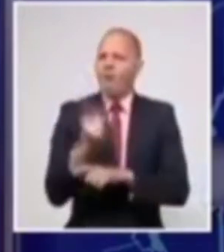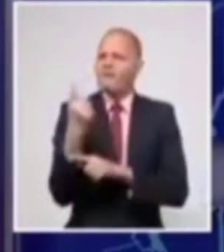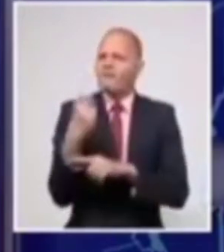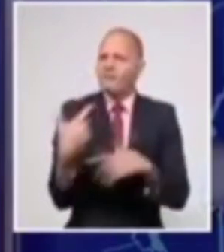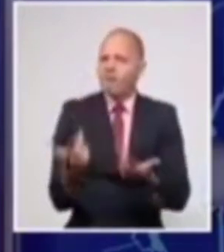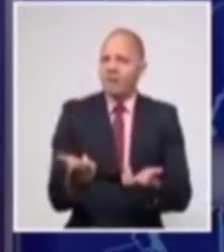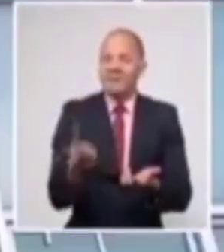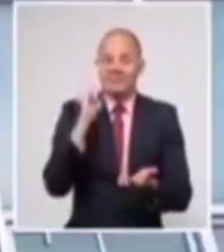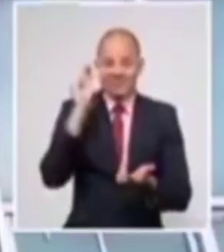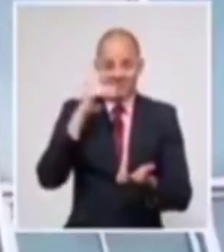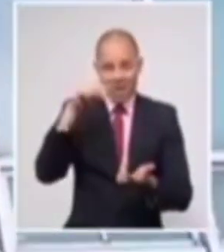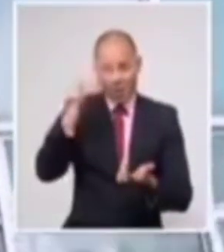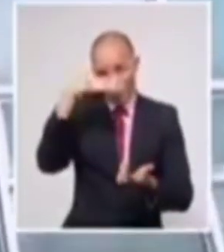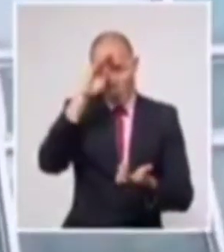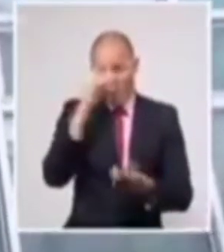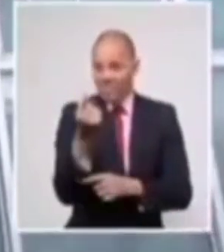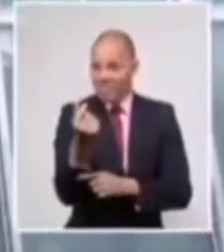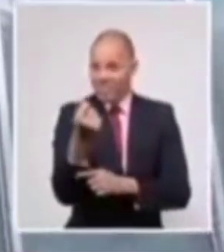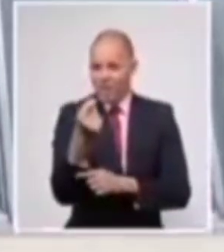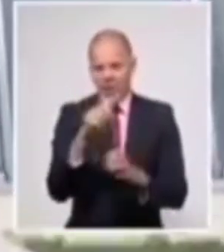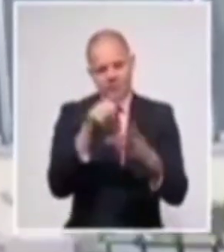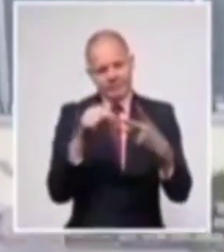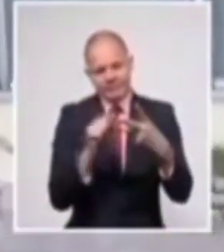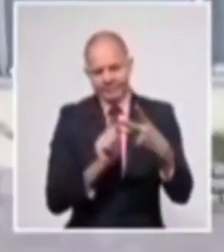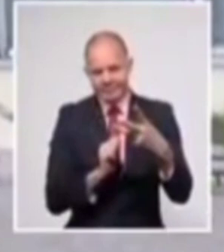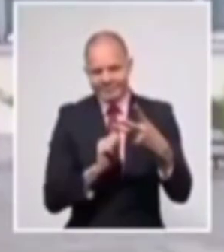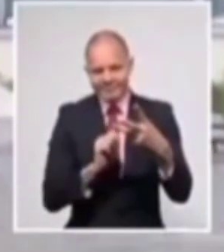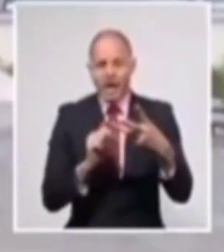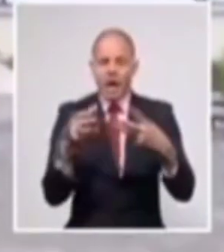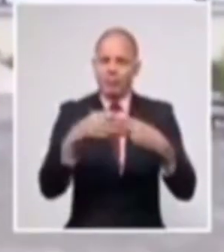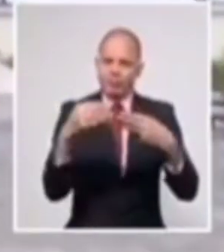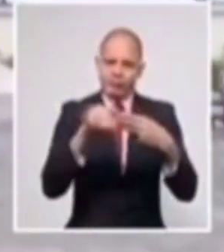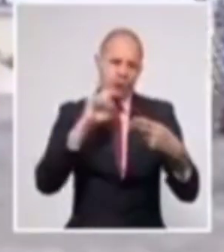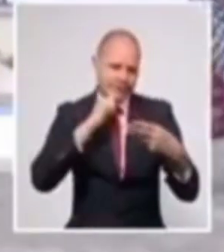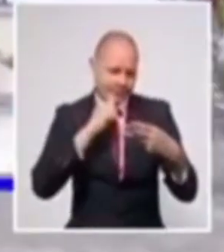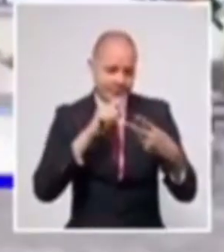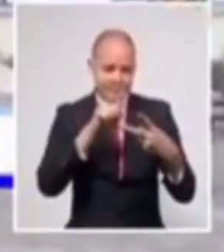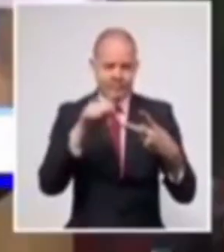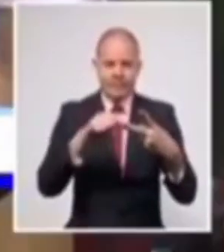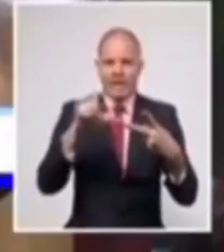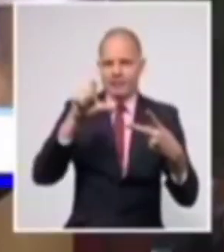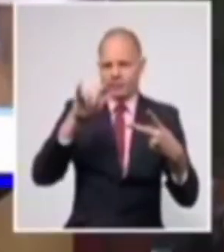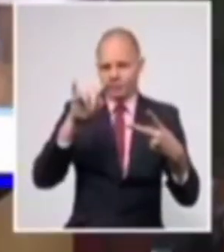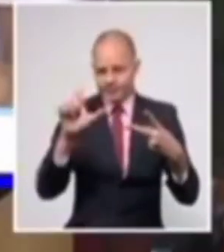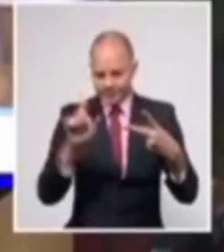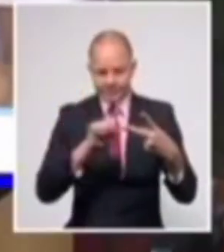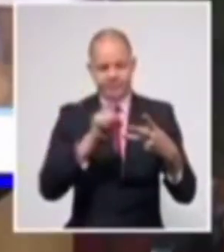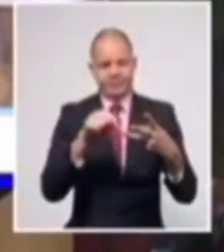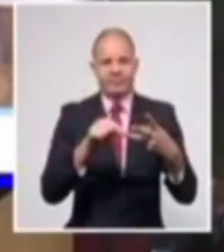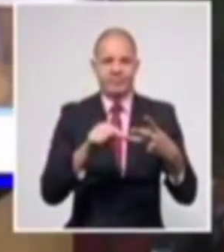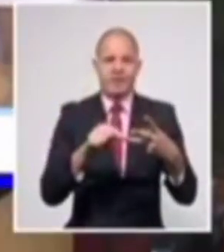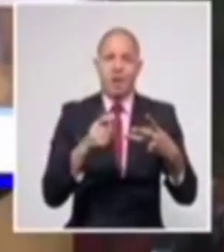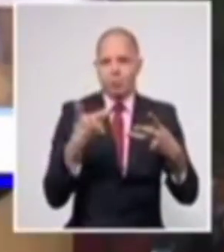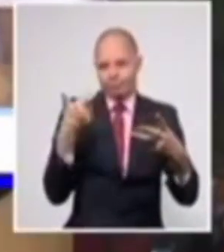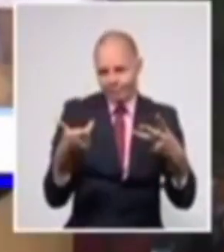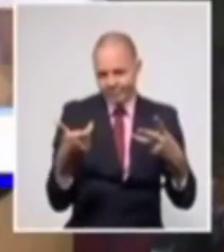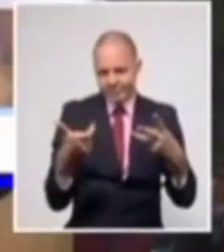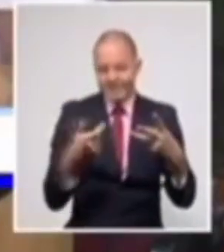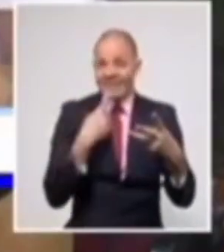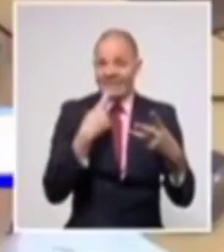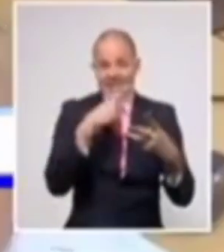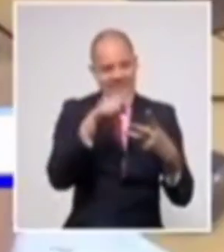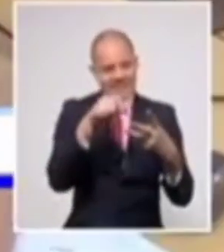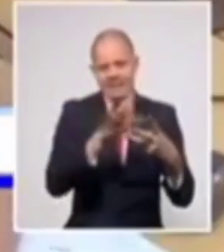en la economía cubana la unificación monetaria y cambiaria es condición necesaria aunque no suficiente